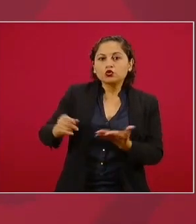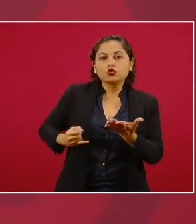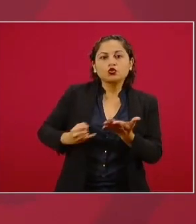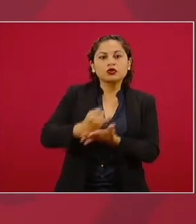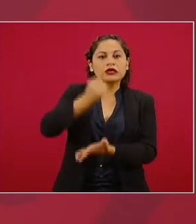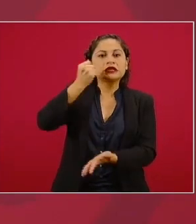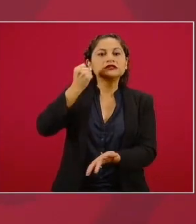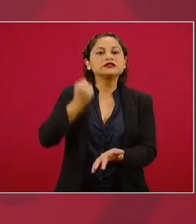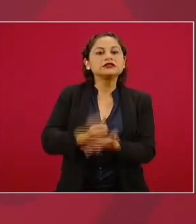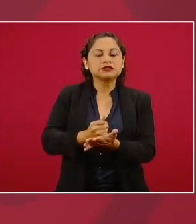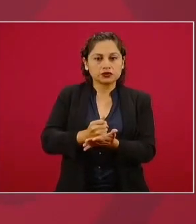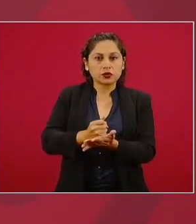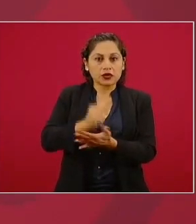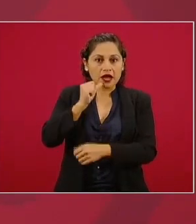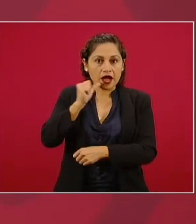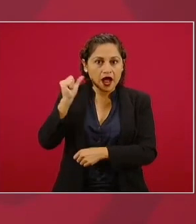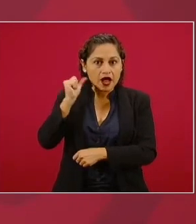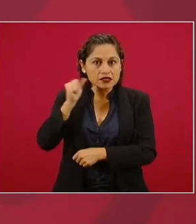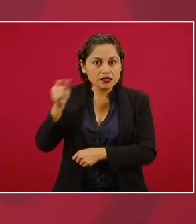lo de ayer.